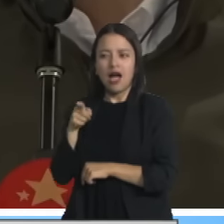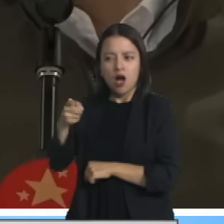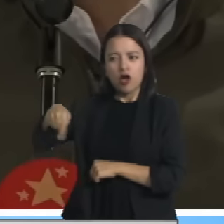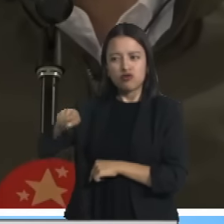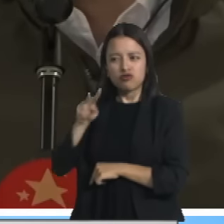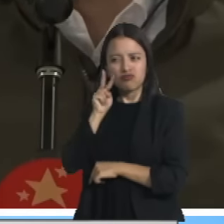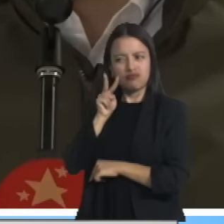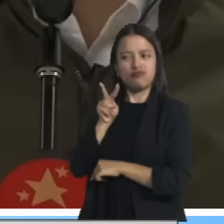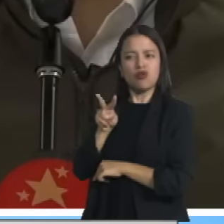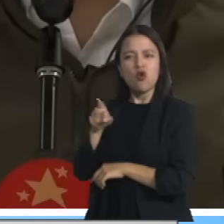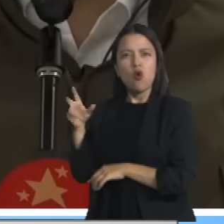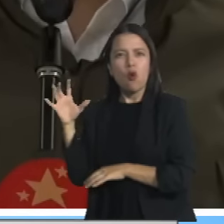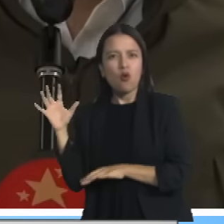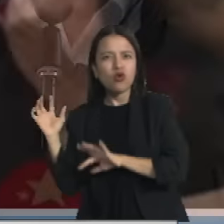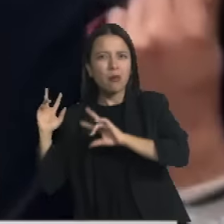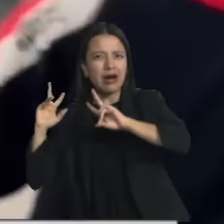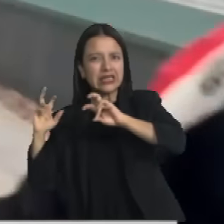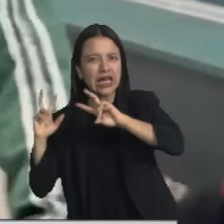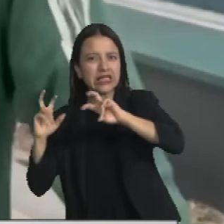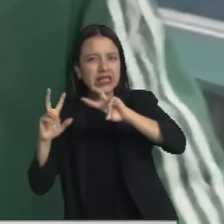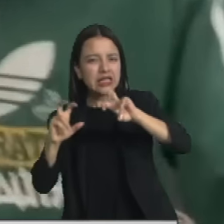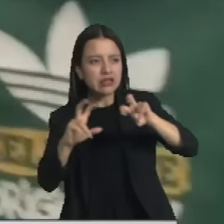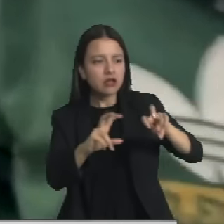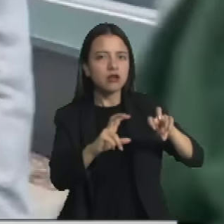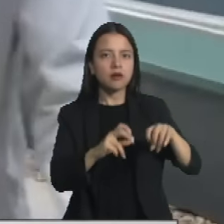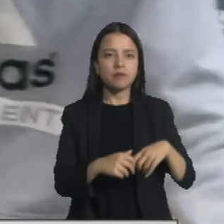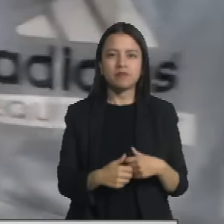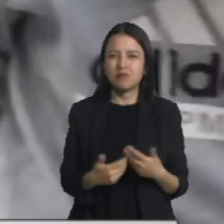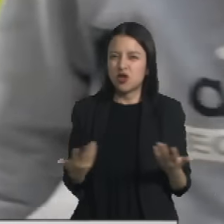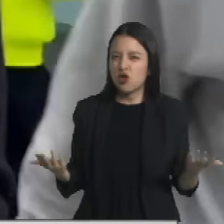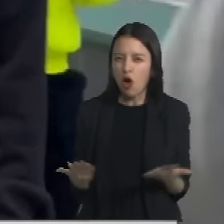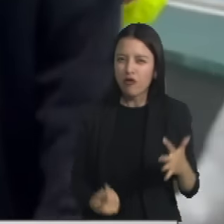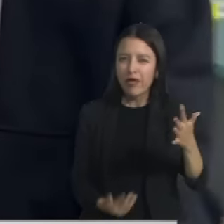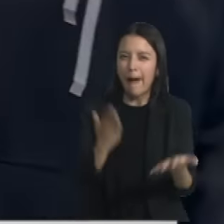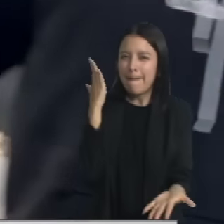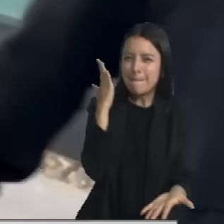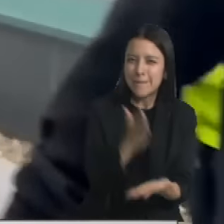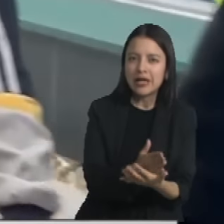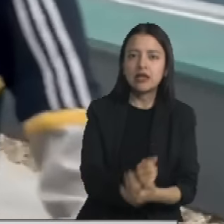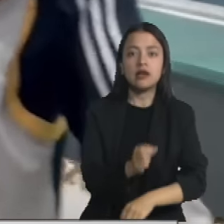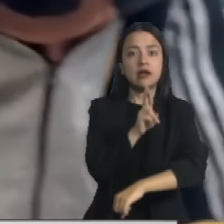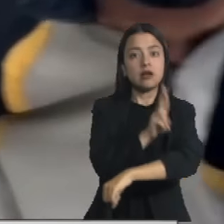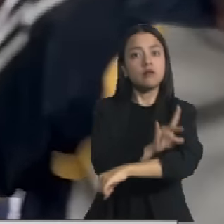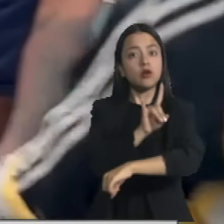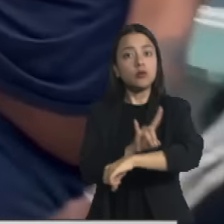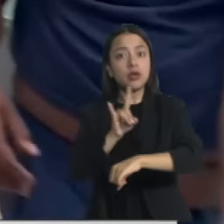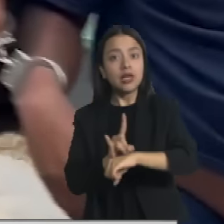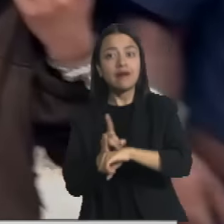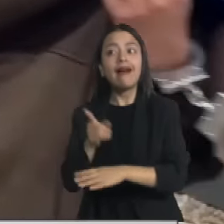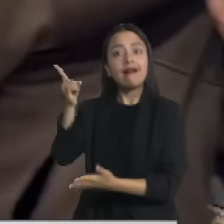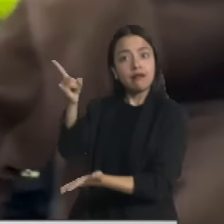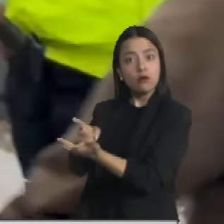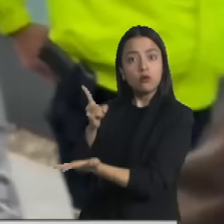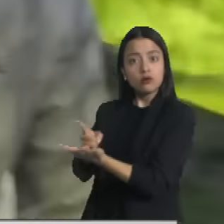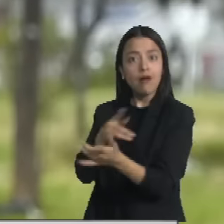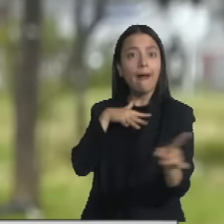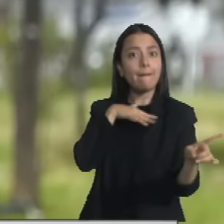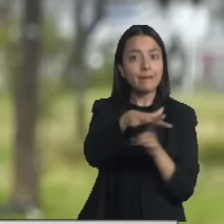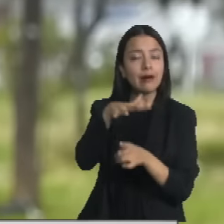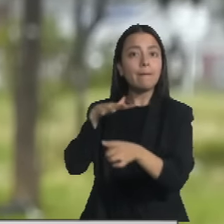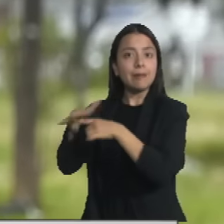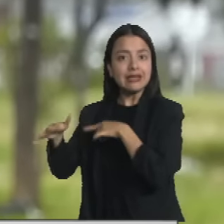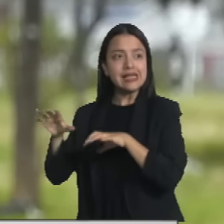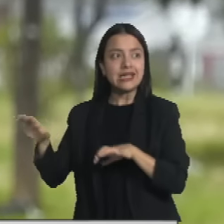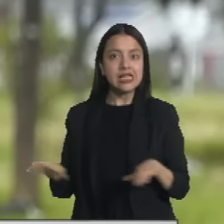seguimientos. Este grupo operaba en las localidades particularmente de Rafael Uribe Uribe y de Usme. Volvemos a cambiar